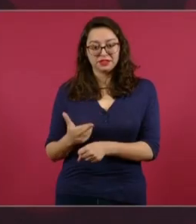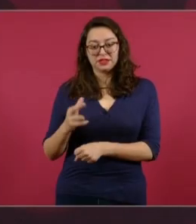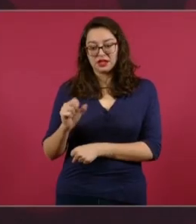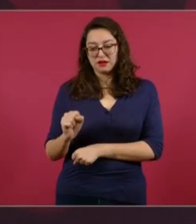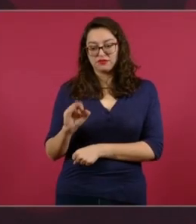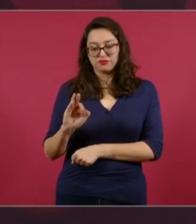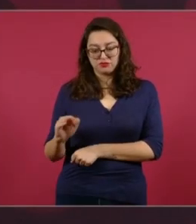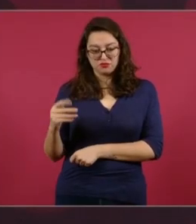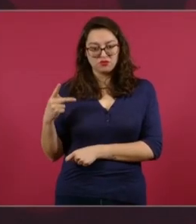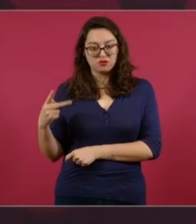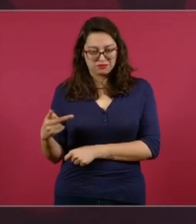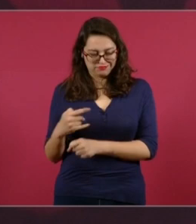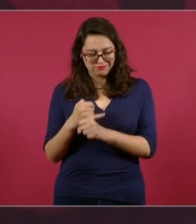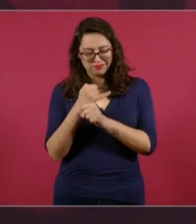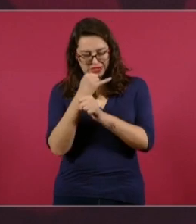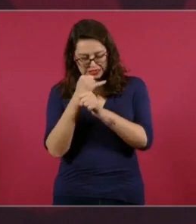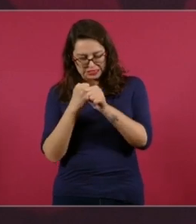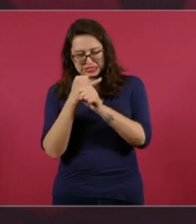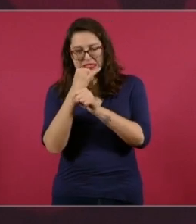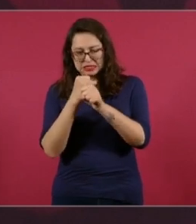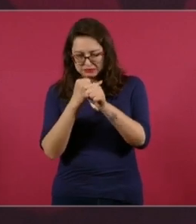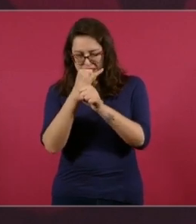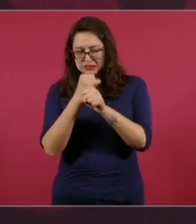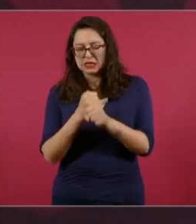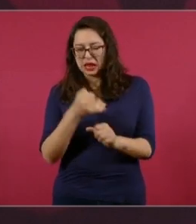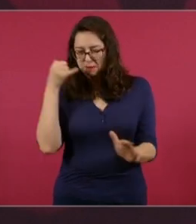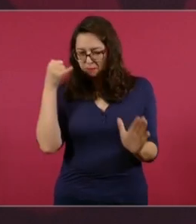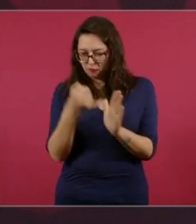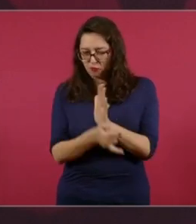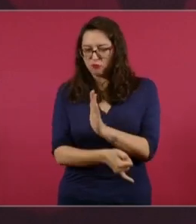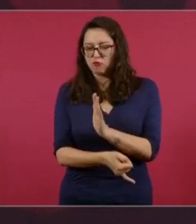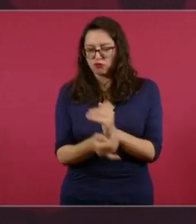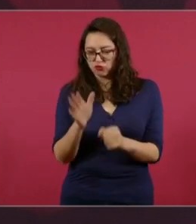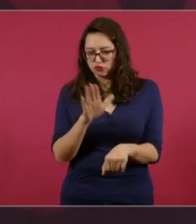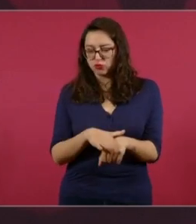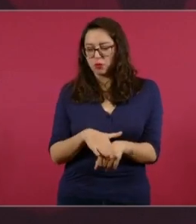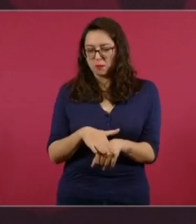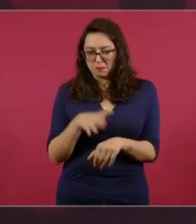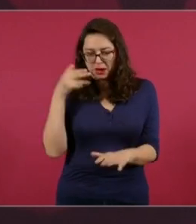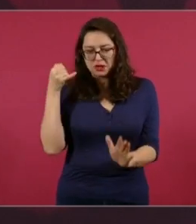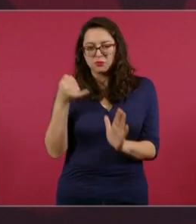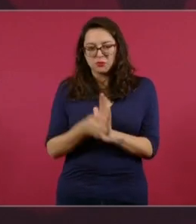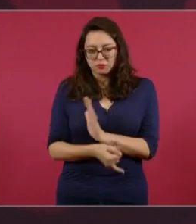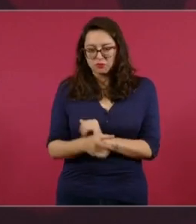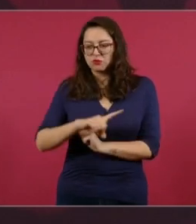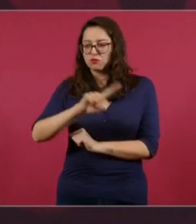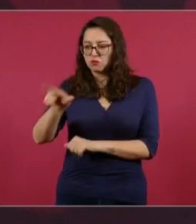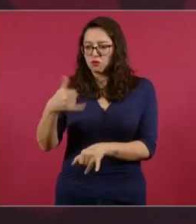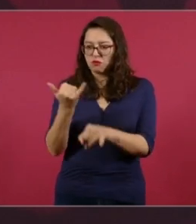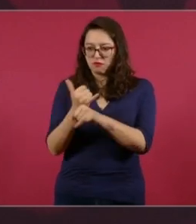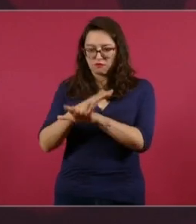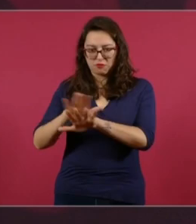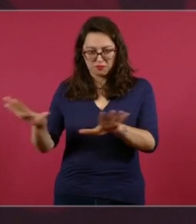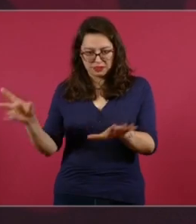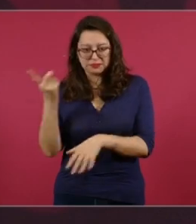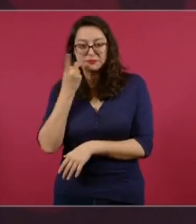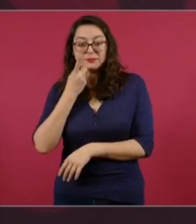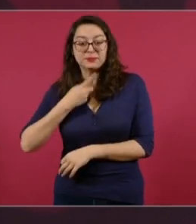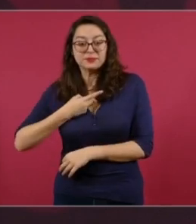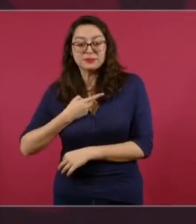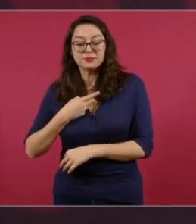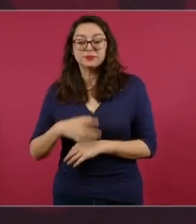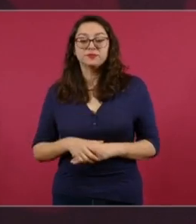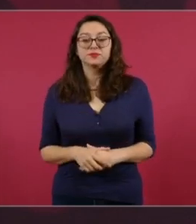va a tomar nota y nos va a informar. Quedan